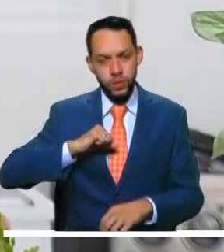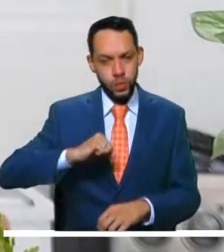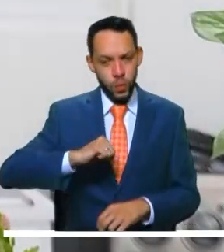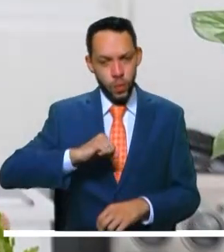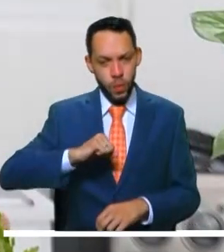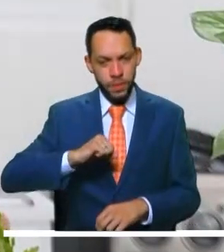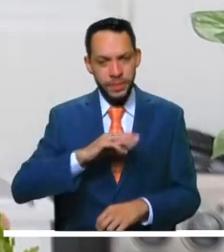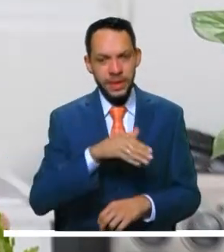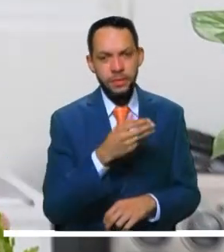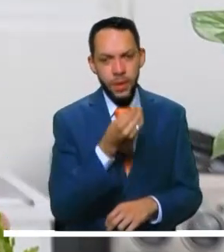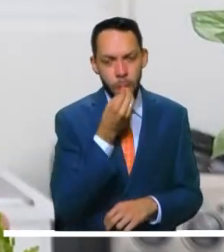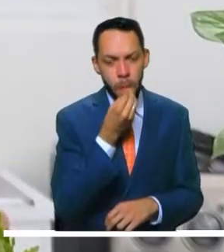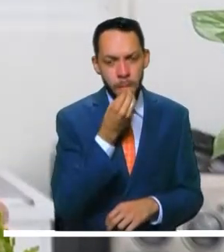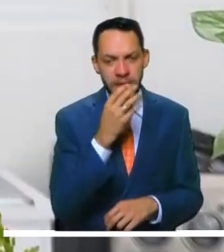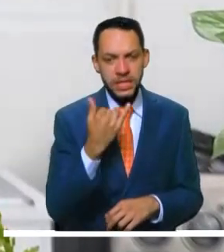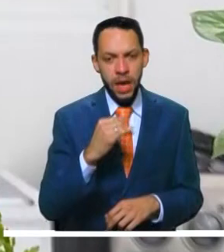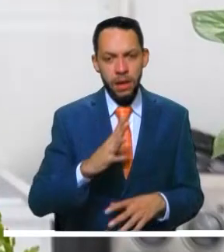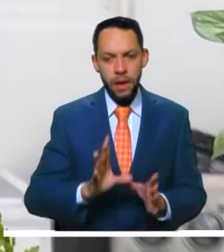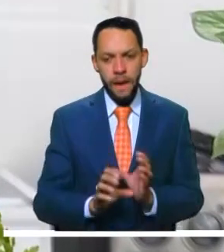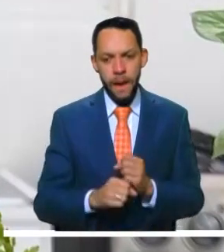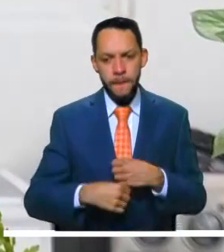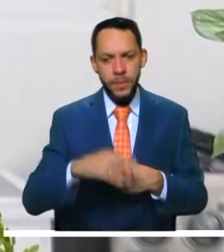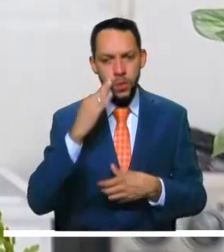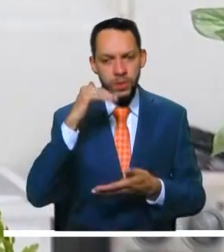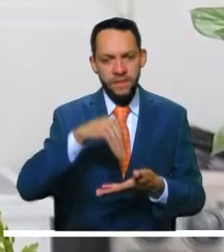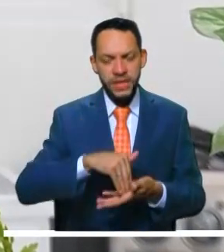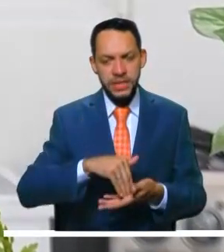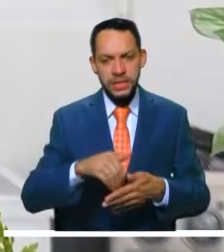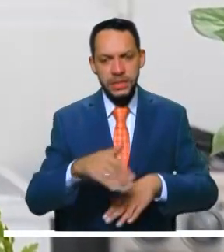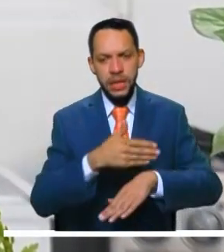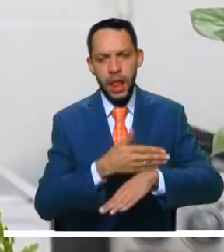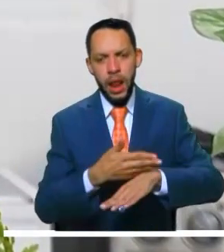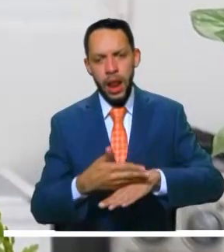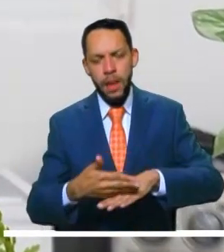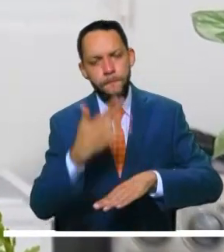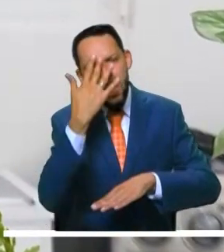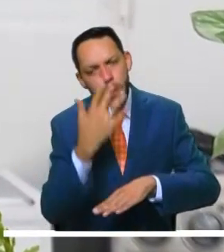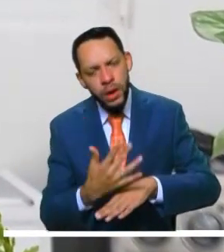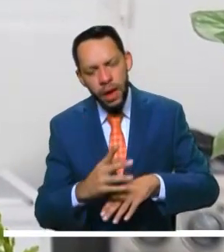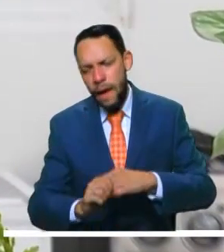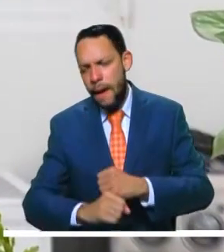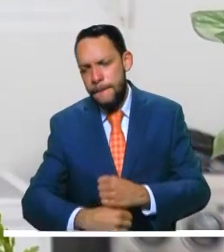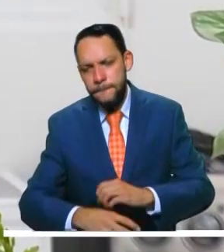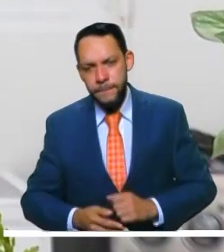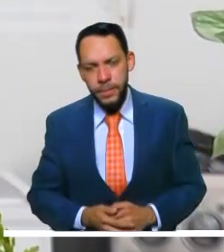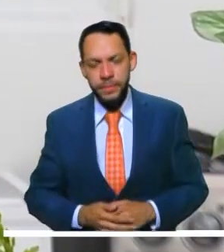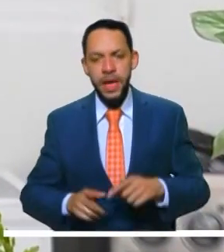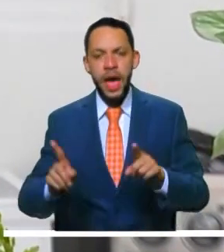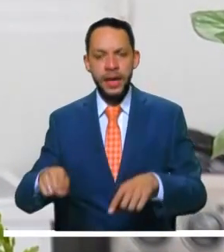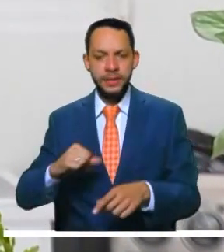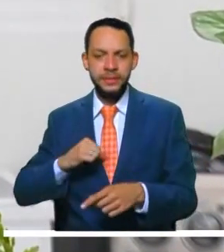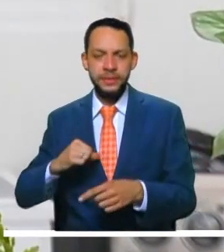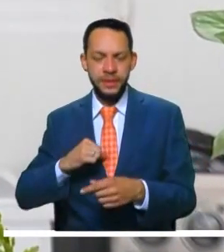da hambre tan rápido? Porque los sancochos tienen